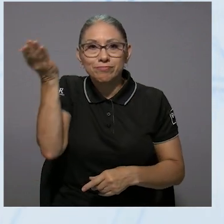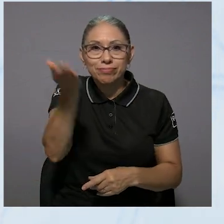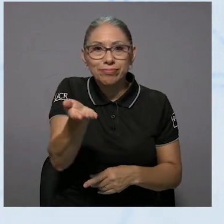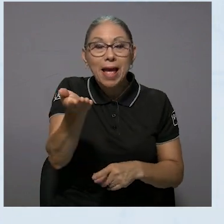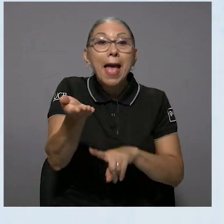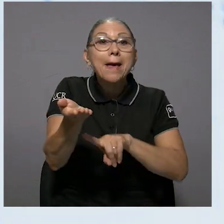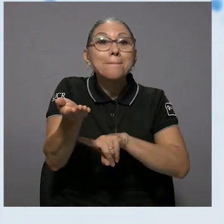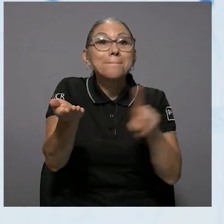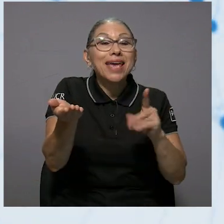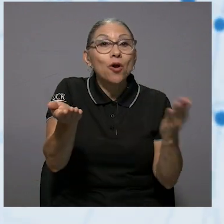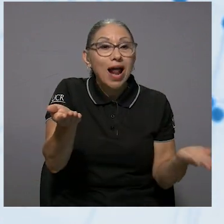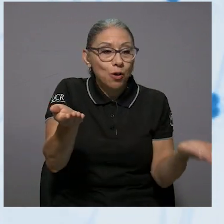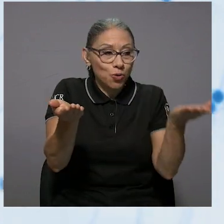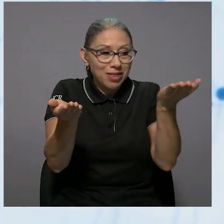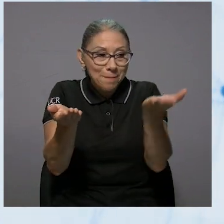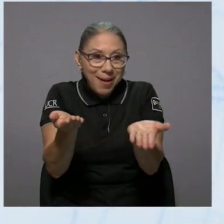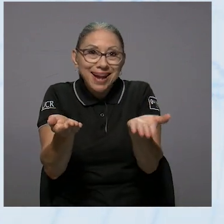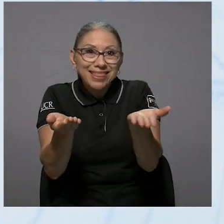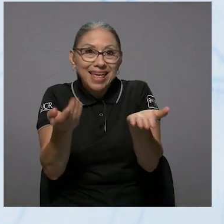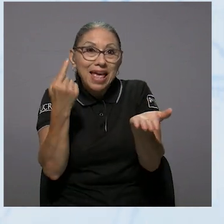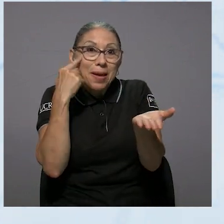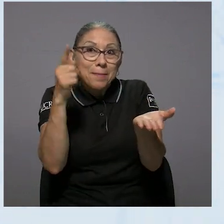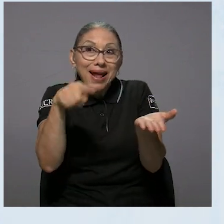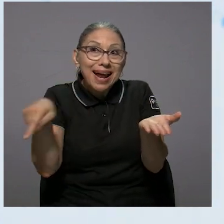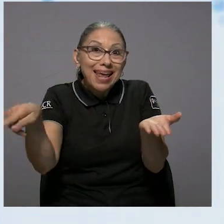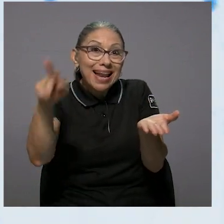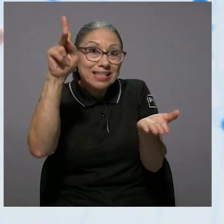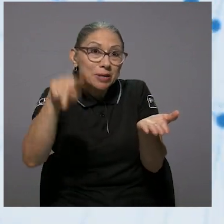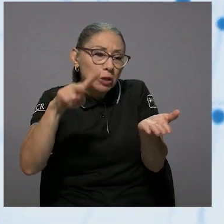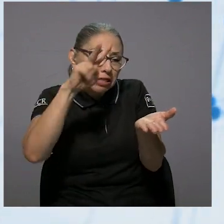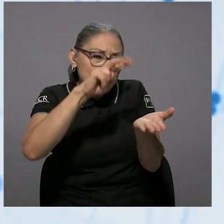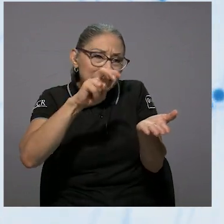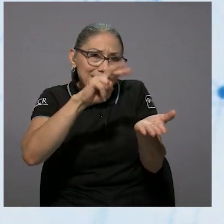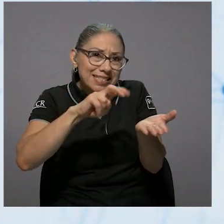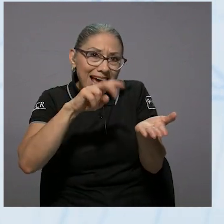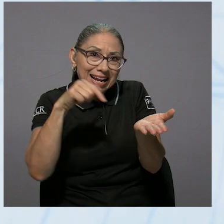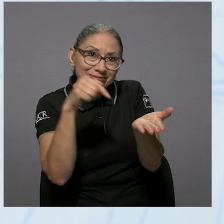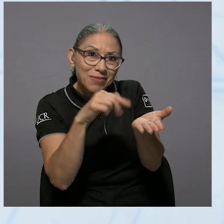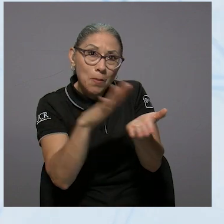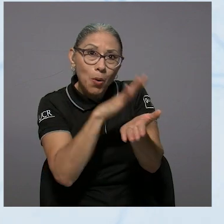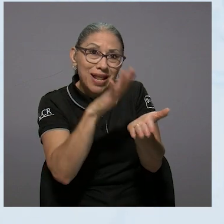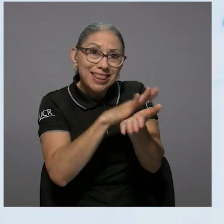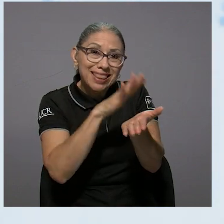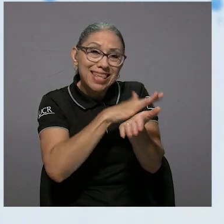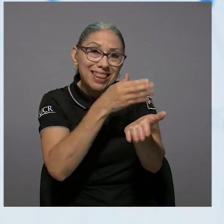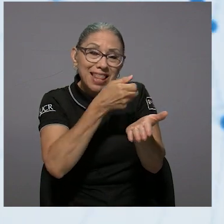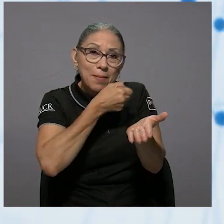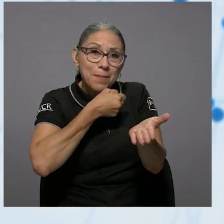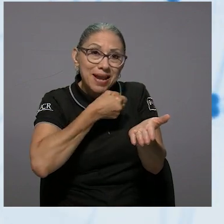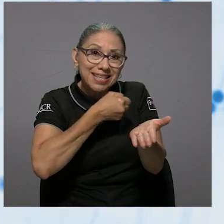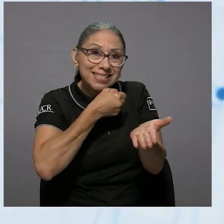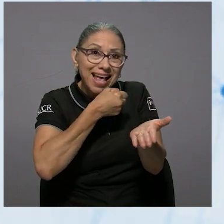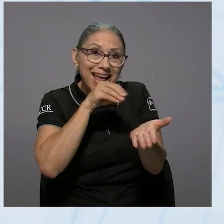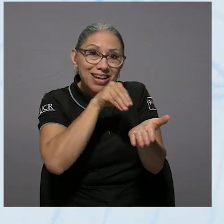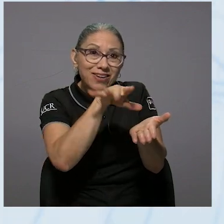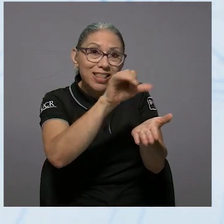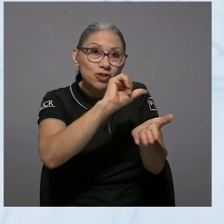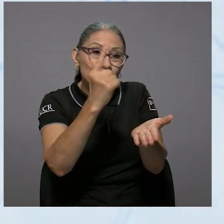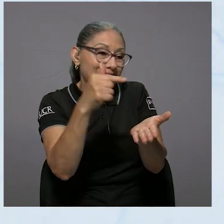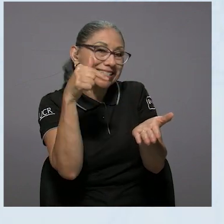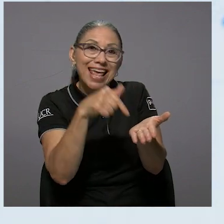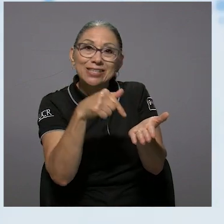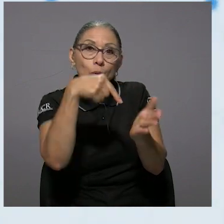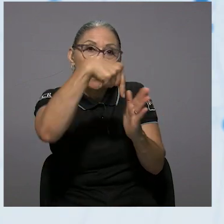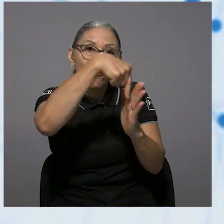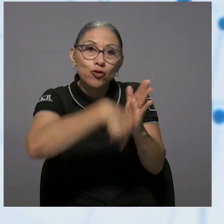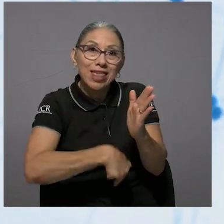colocaba a disposición para estar revisando continuamente, que era el boletín de prensa y la información en redes sociales, no tenía el mismo nivel de